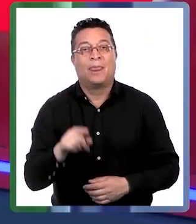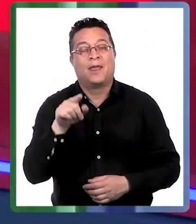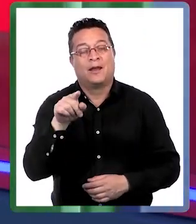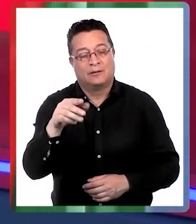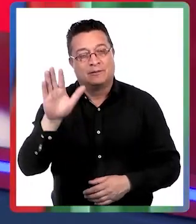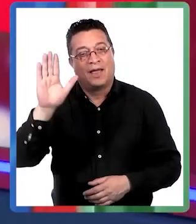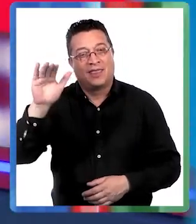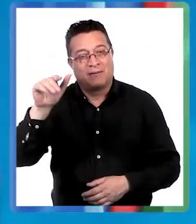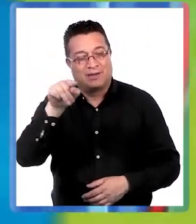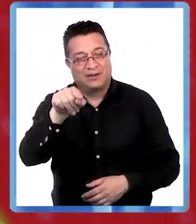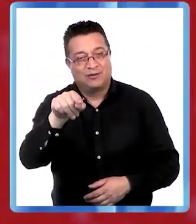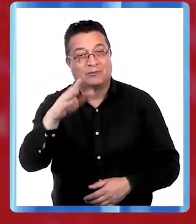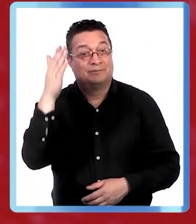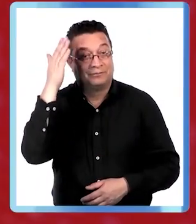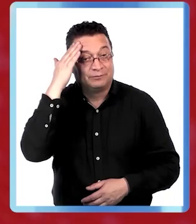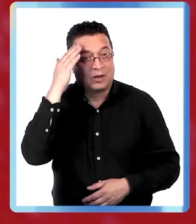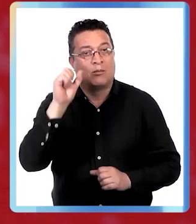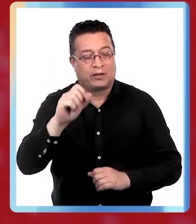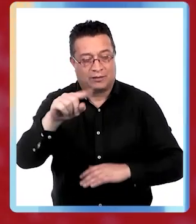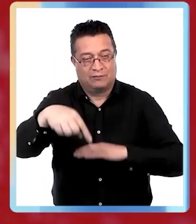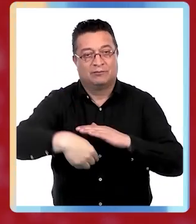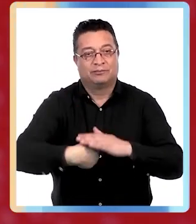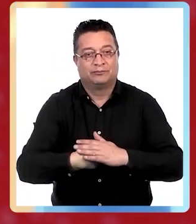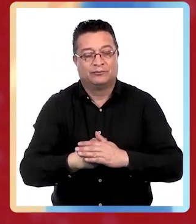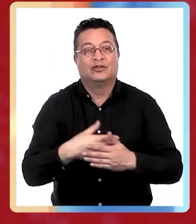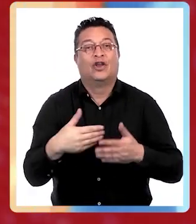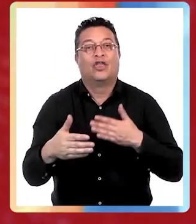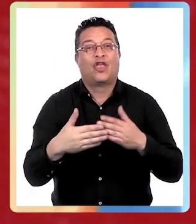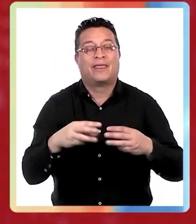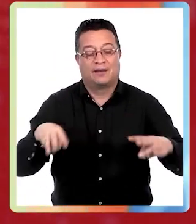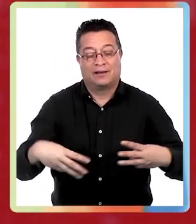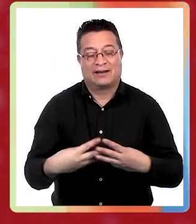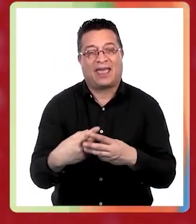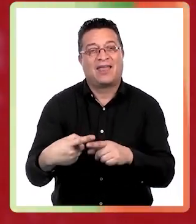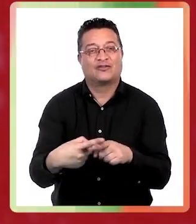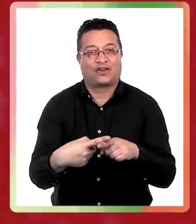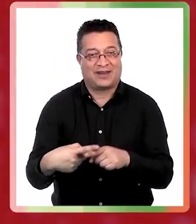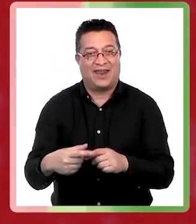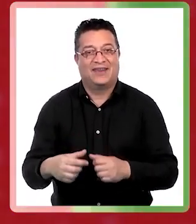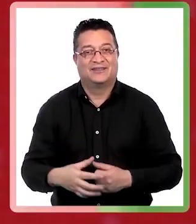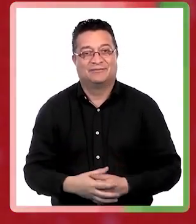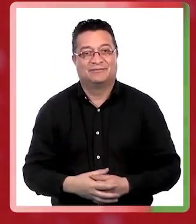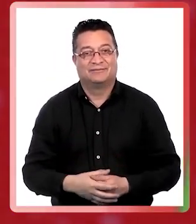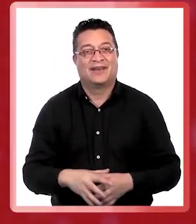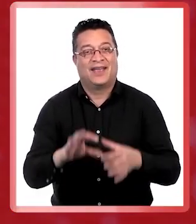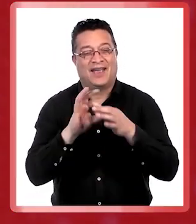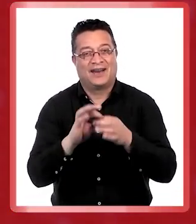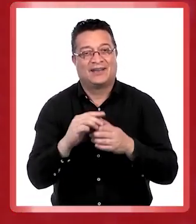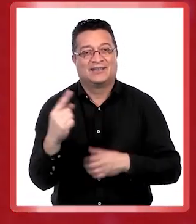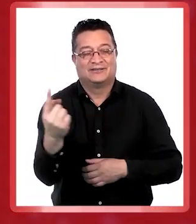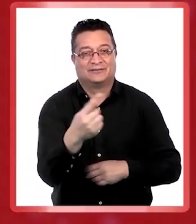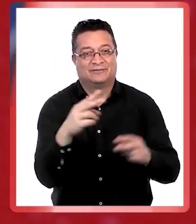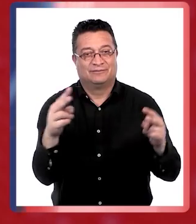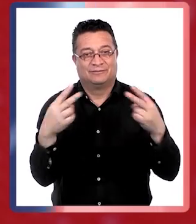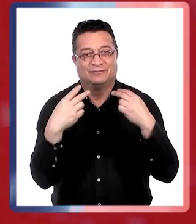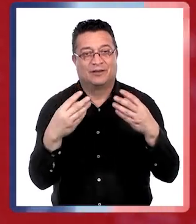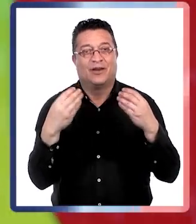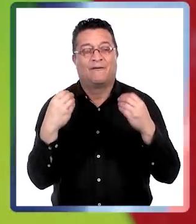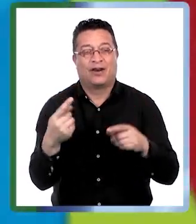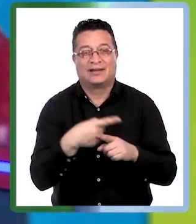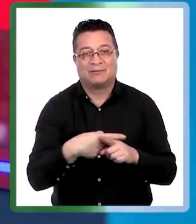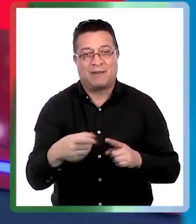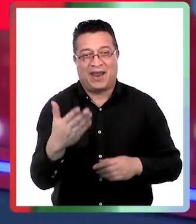www.portavoznoticias.cl. Nos despedimos y recuerden que también nos pueden encontrar en las redes sociales. Muchas gracias por acompañarnos, que